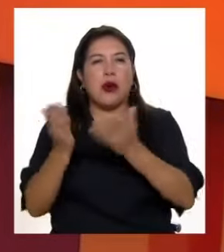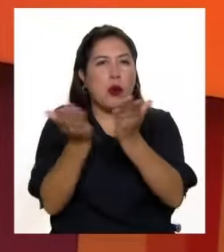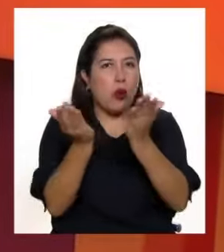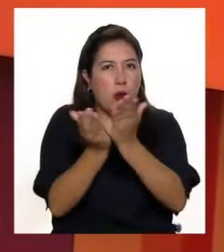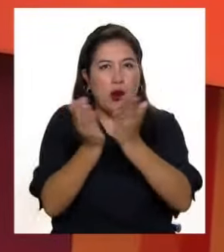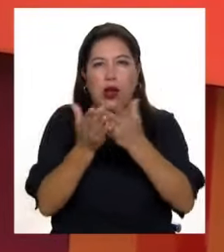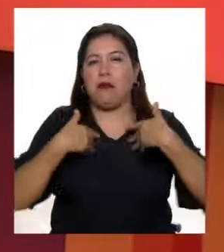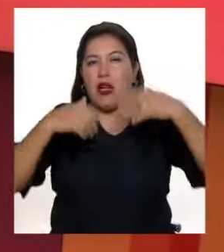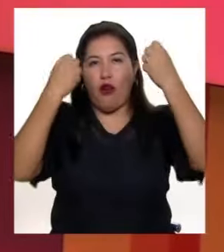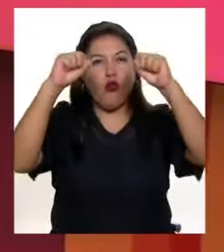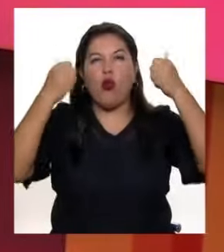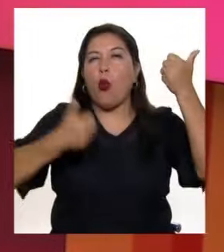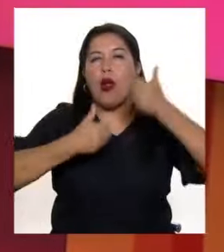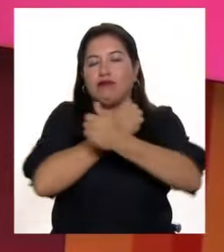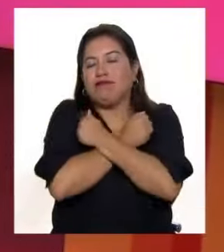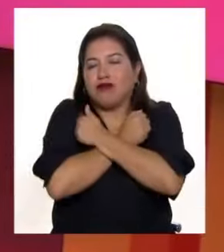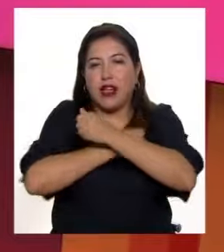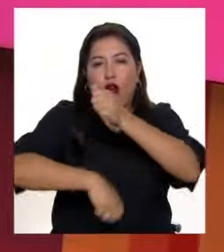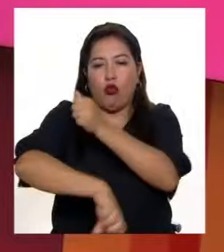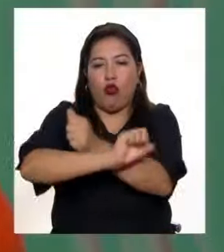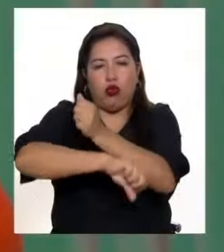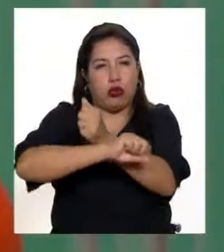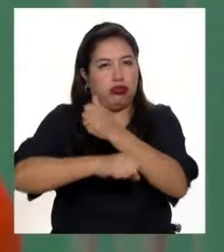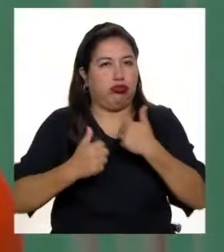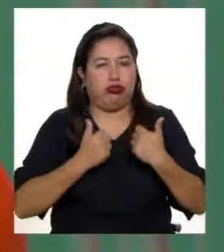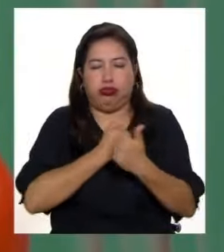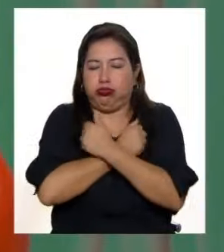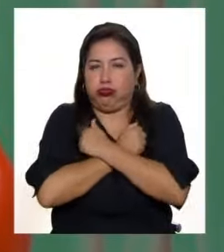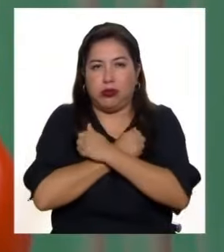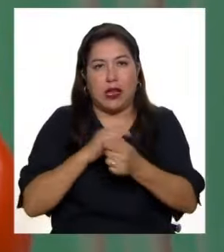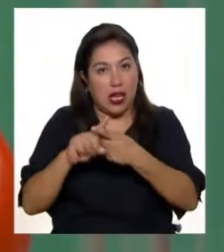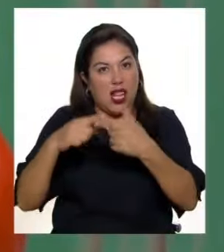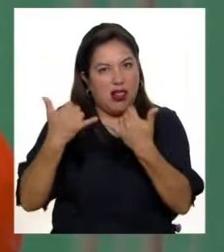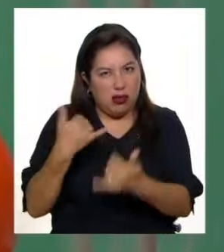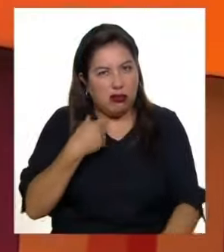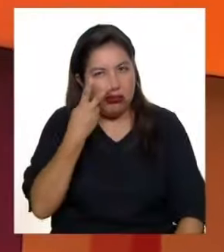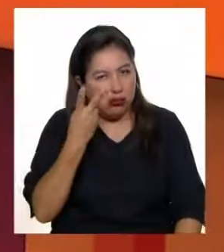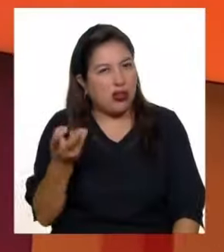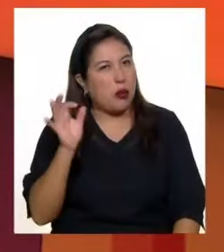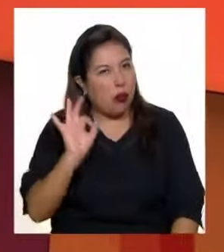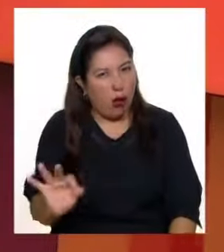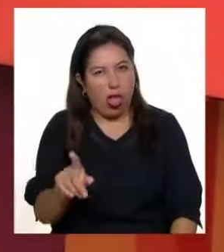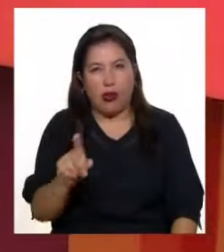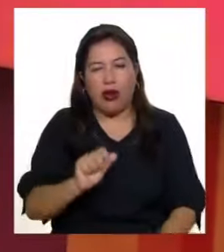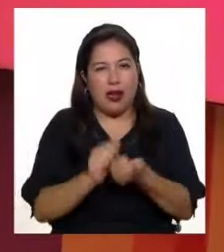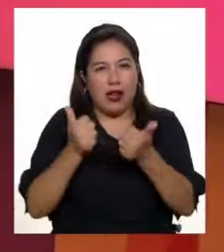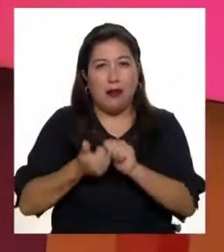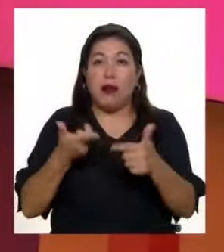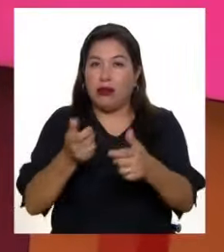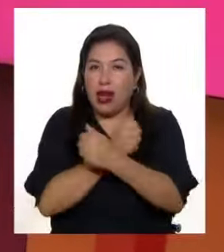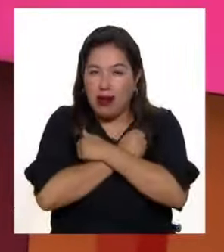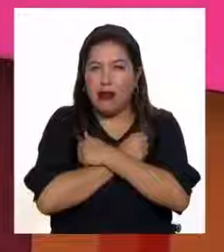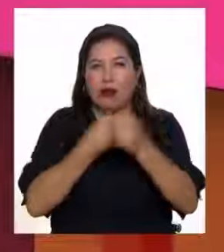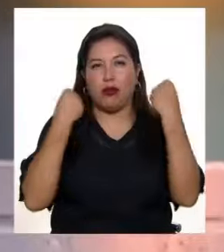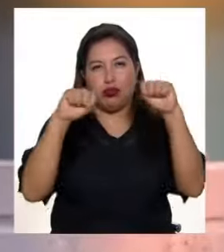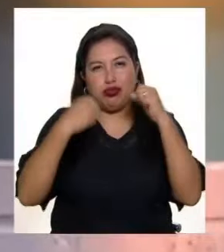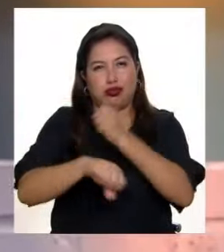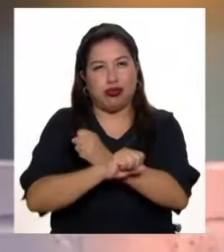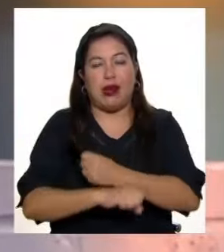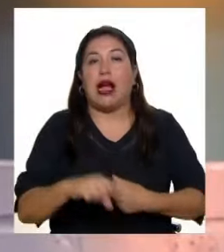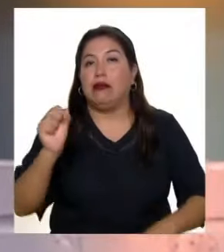el deporte para mí favorito. Hasta ahora, ¿no? Hasta ahora, ¿no? Sí, no, el deporte. No, pero el deporte sí. Pero el deporte, doctor,